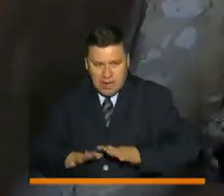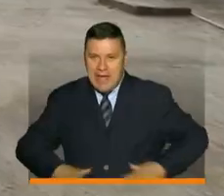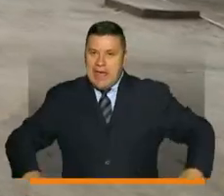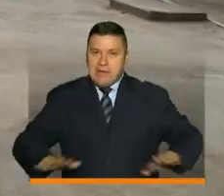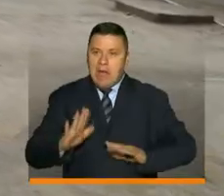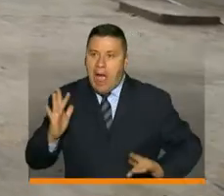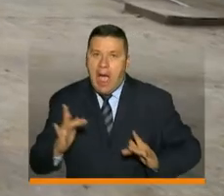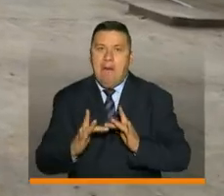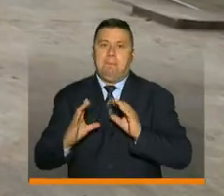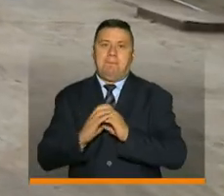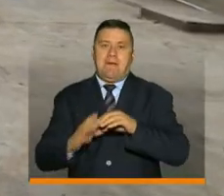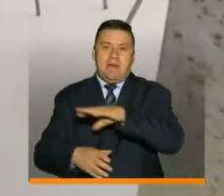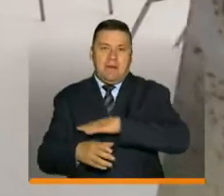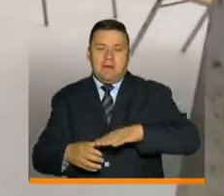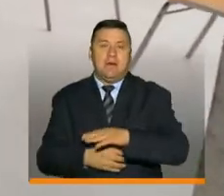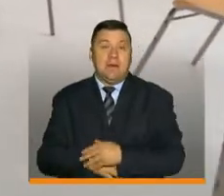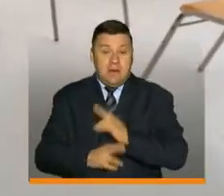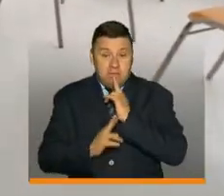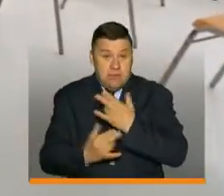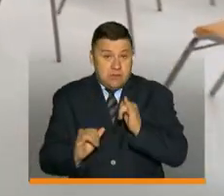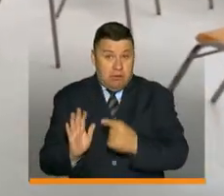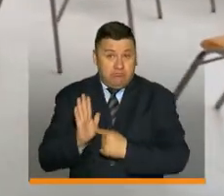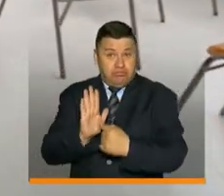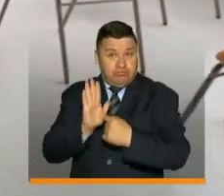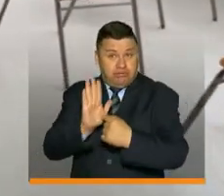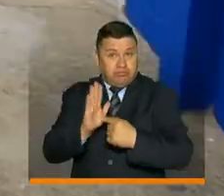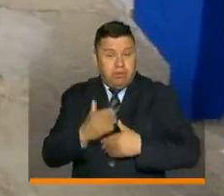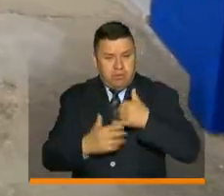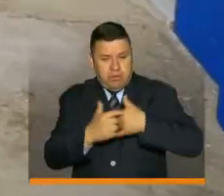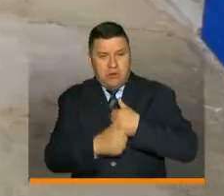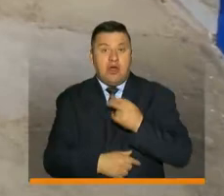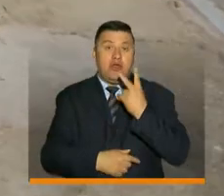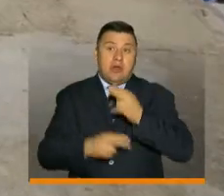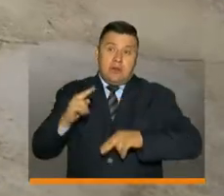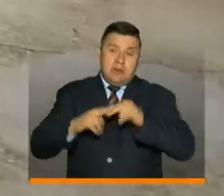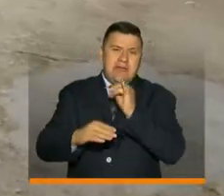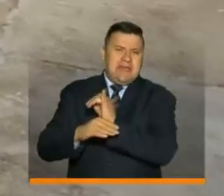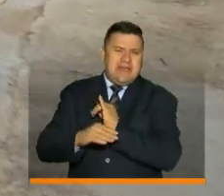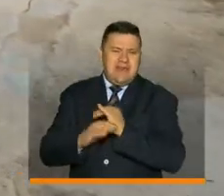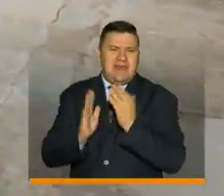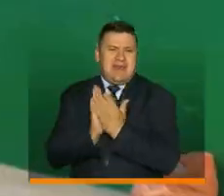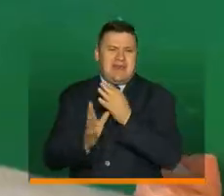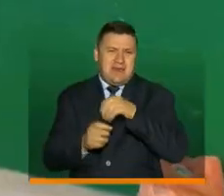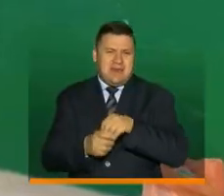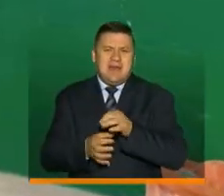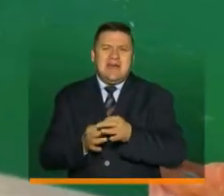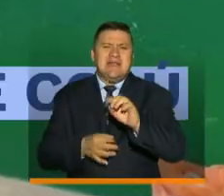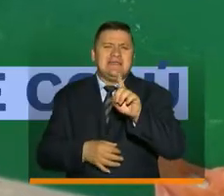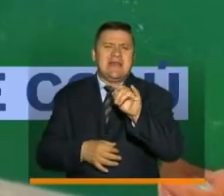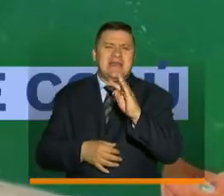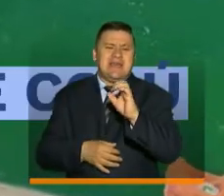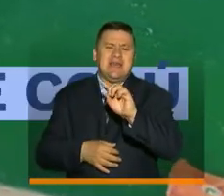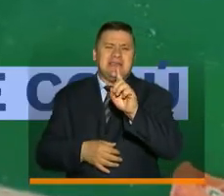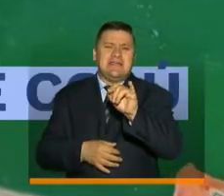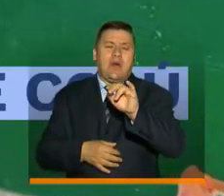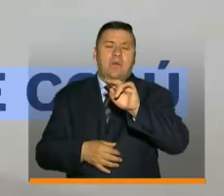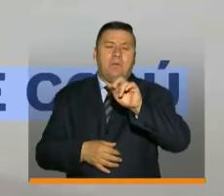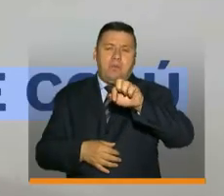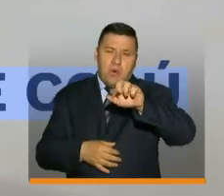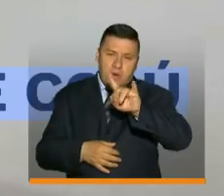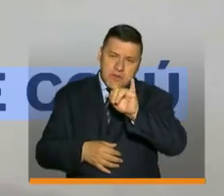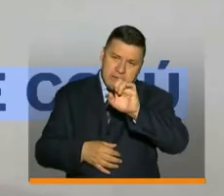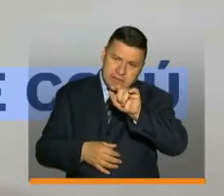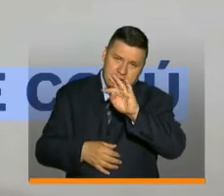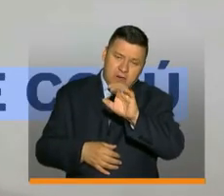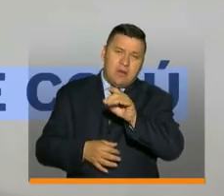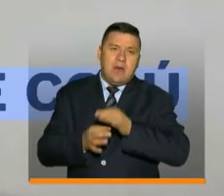espacio apto. Los resultados ya se están viendo. Dos obras en las instituciones educativas San Cayetano en San Juan Nepomuceno y Nueva